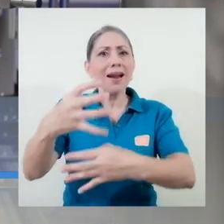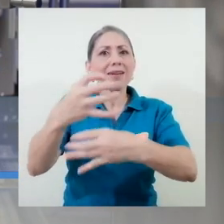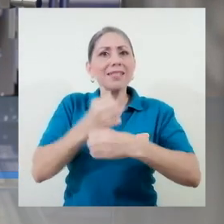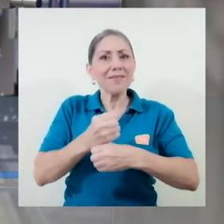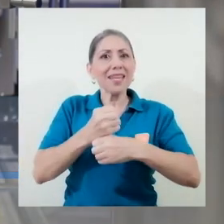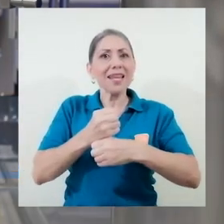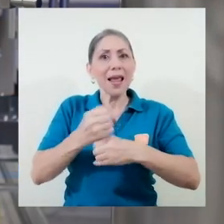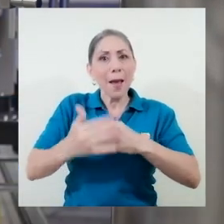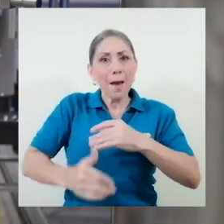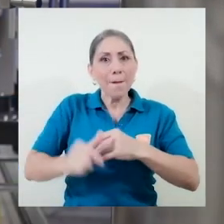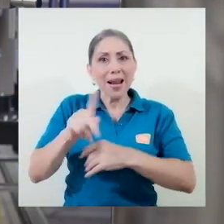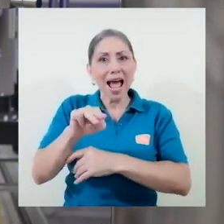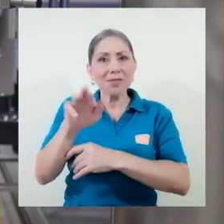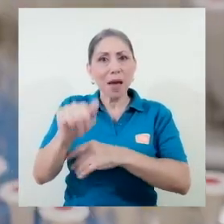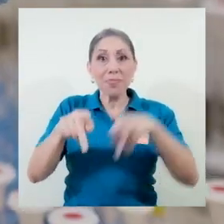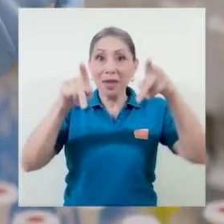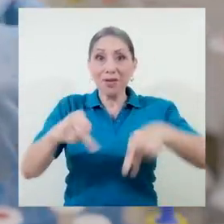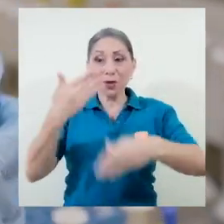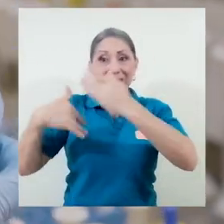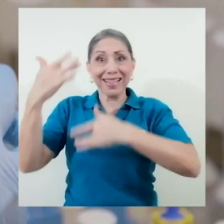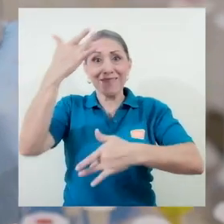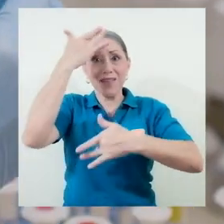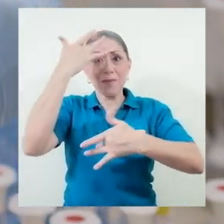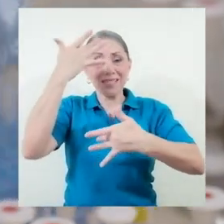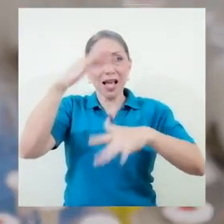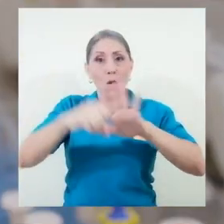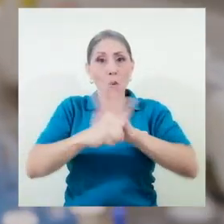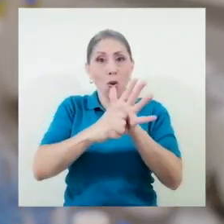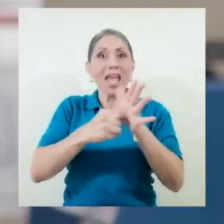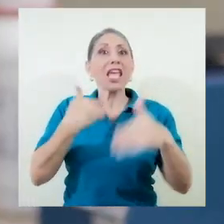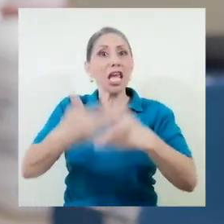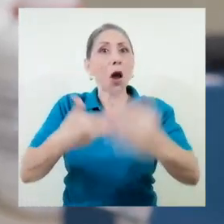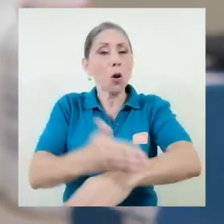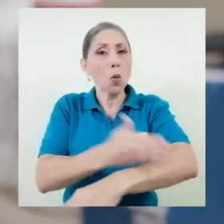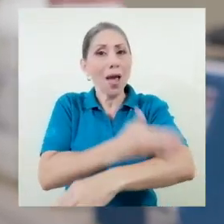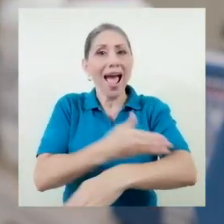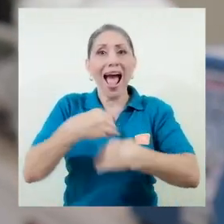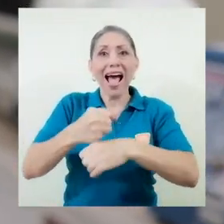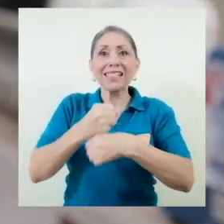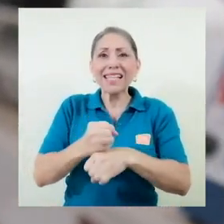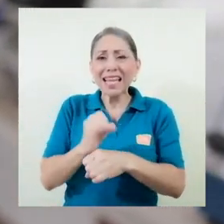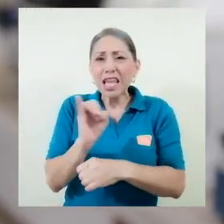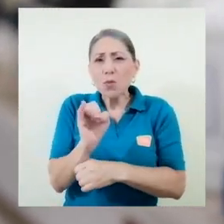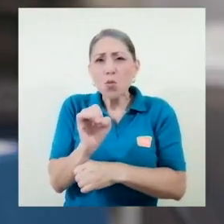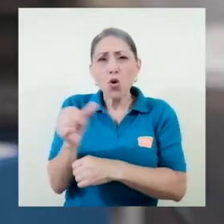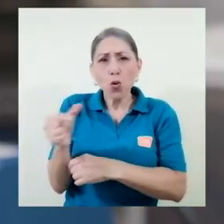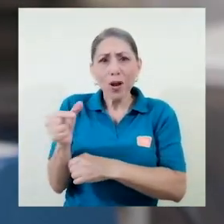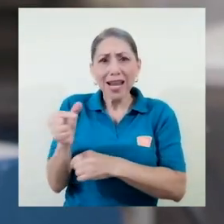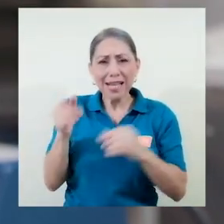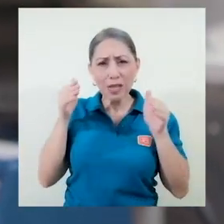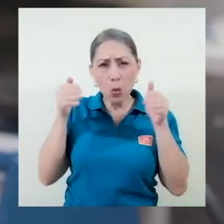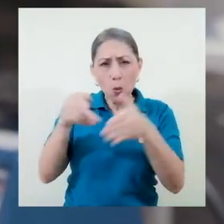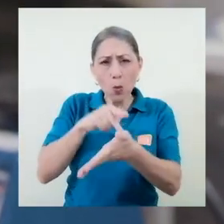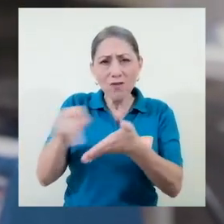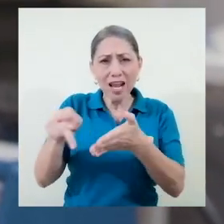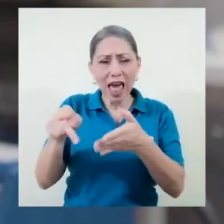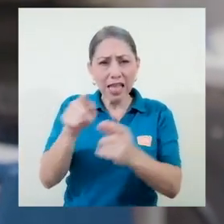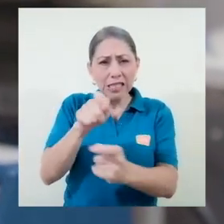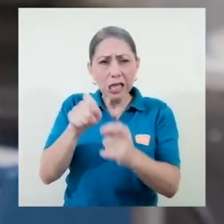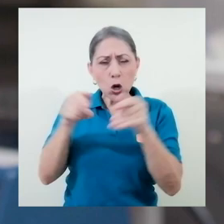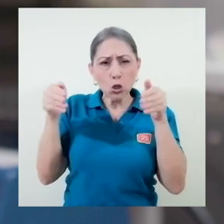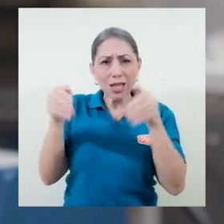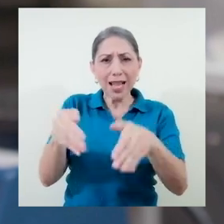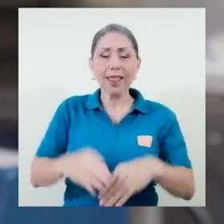los convalecientes del COVID-19 y producir con él una formulación de inmunoglobulinas purificadas y concentradas. Además,